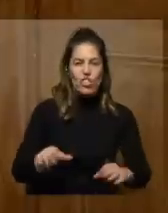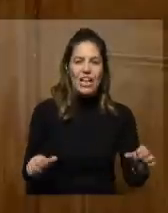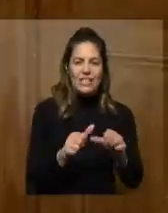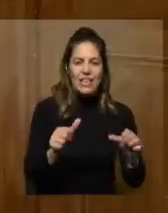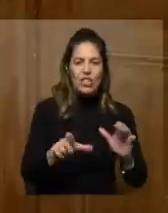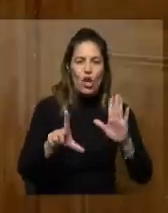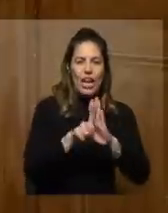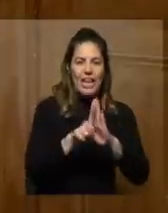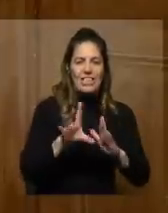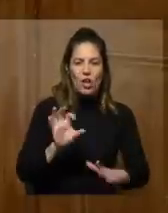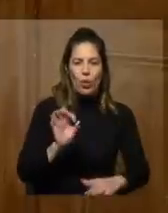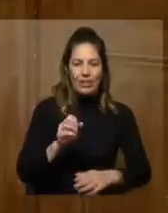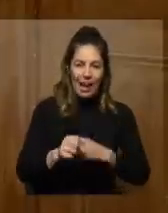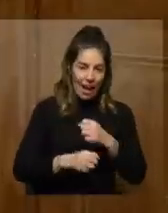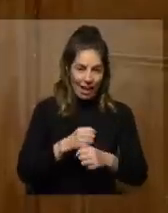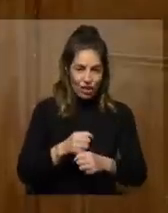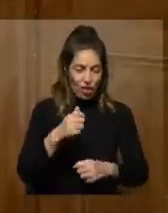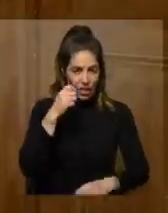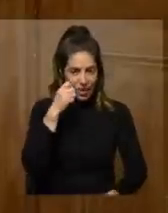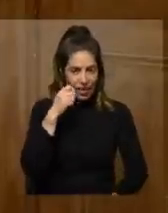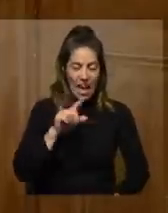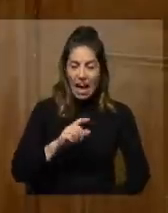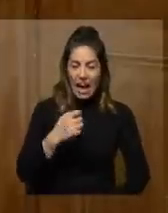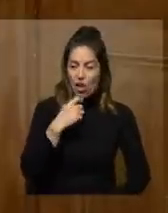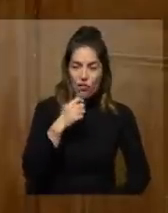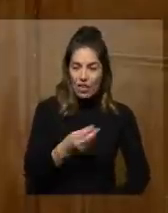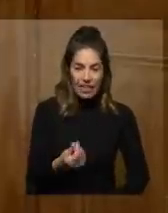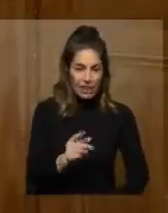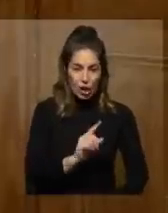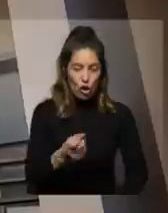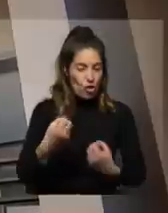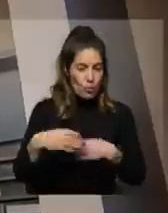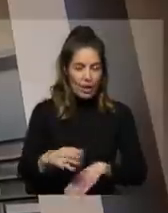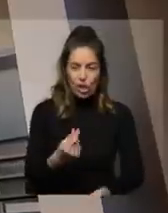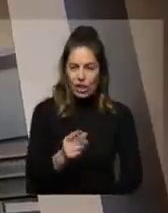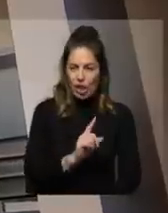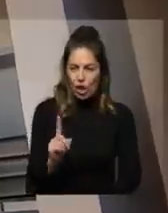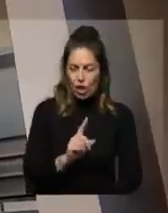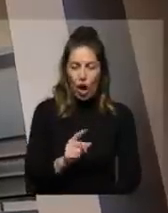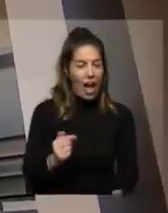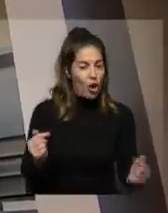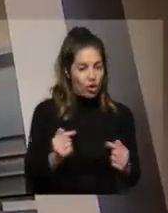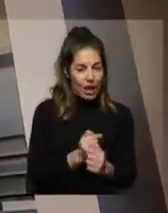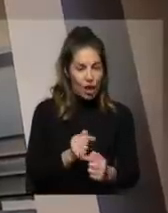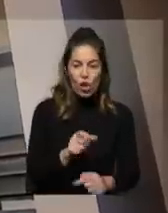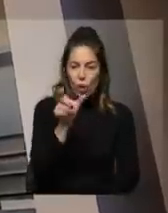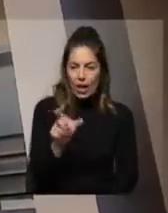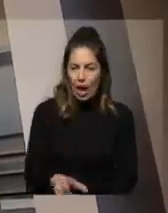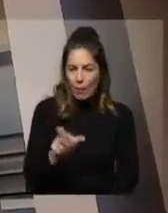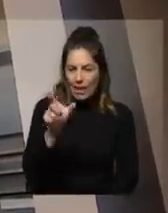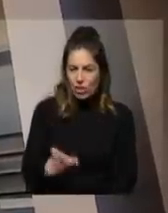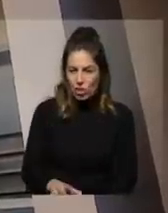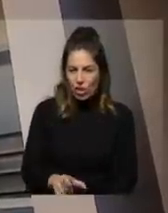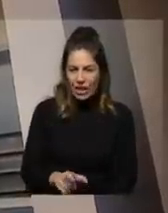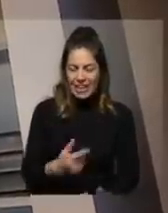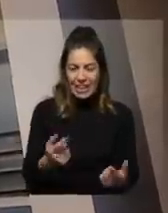la ley de los cincuentones y acá nadie le falta un peso nadie perdió dinero al contrario todas aquellas personas que